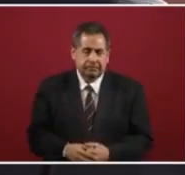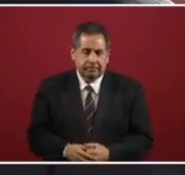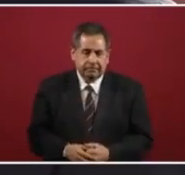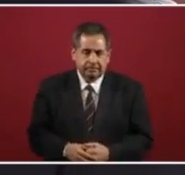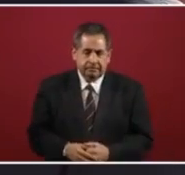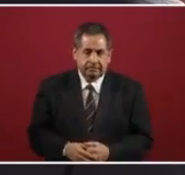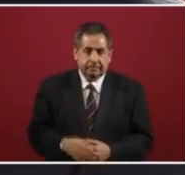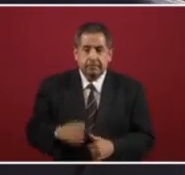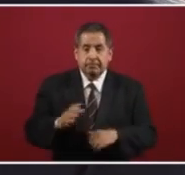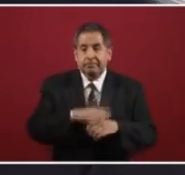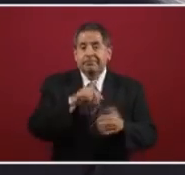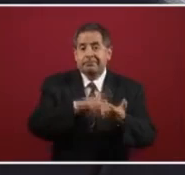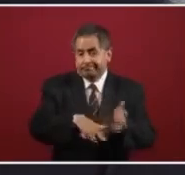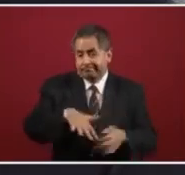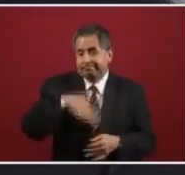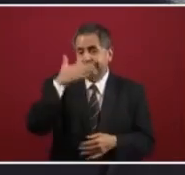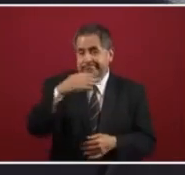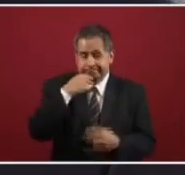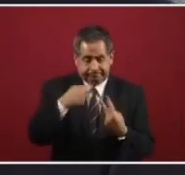por el fraude